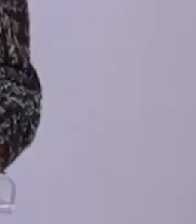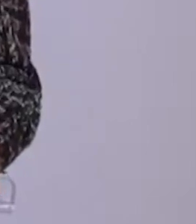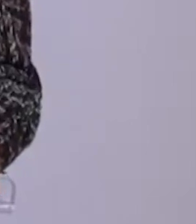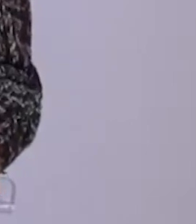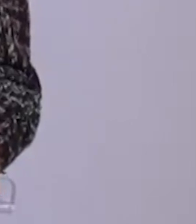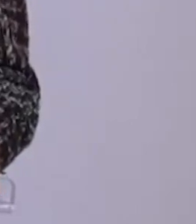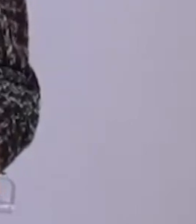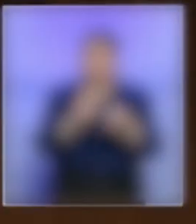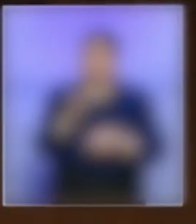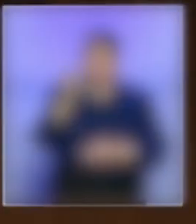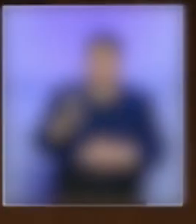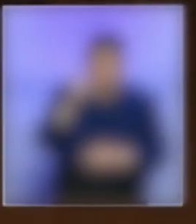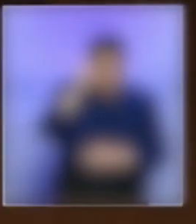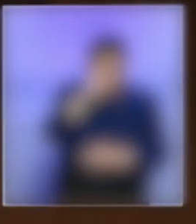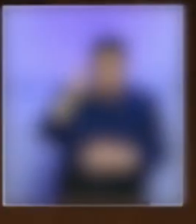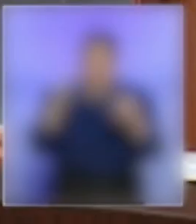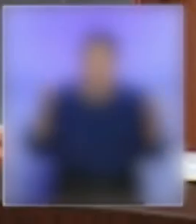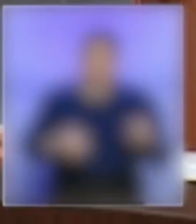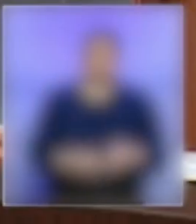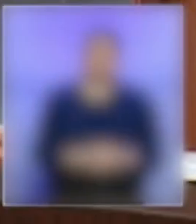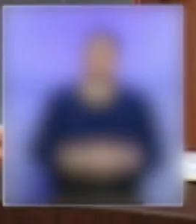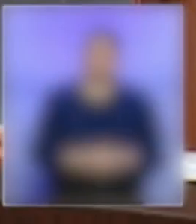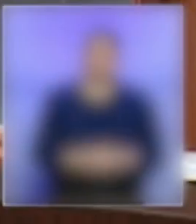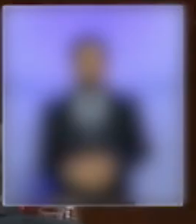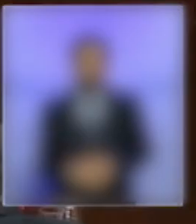constancia de mayoría.